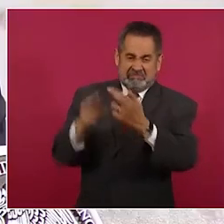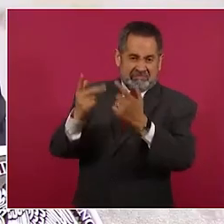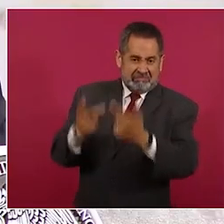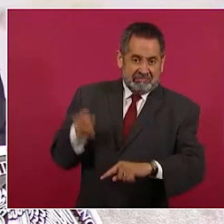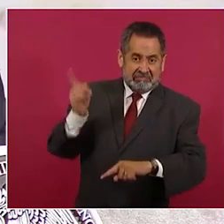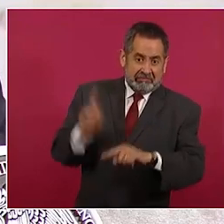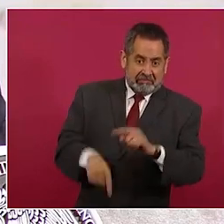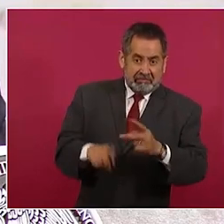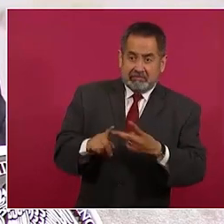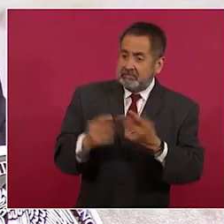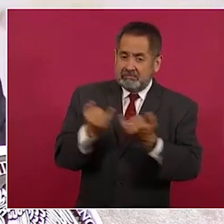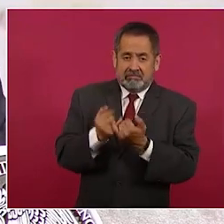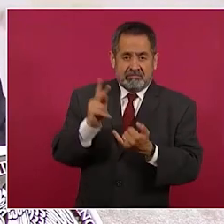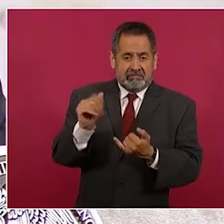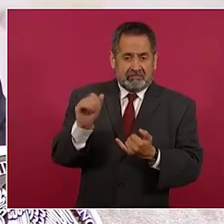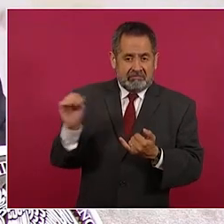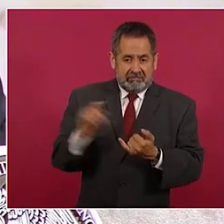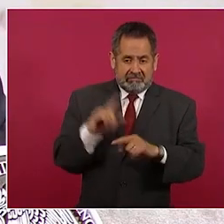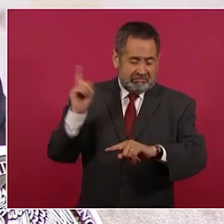y con Pemex.